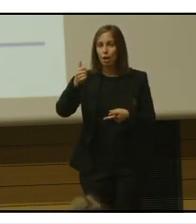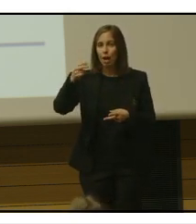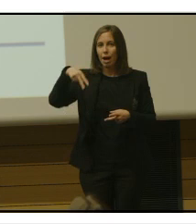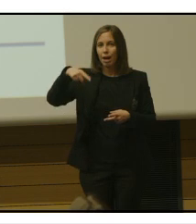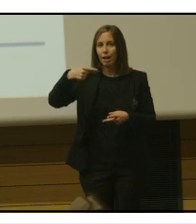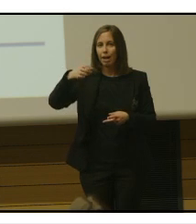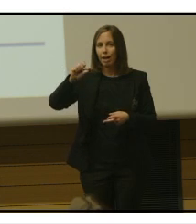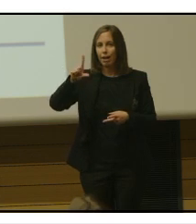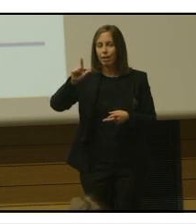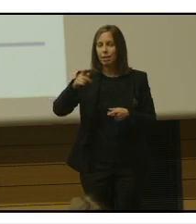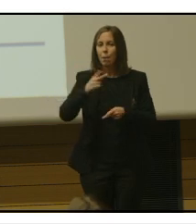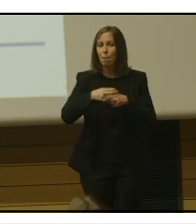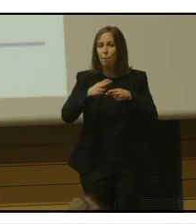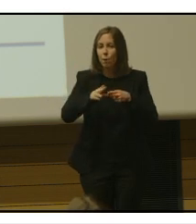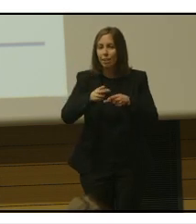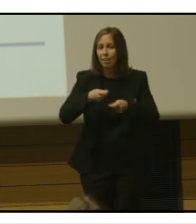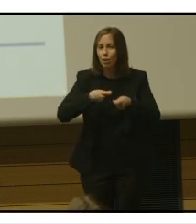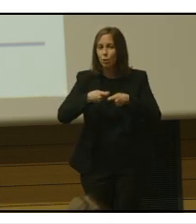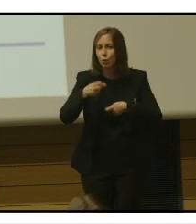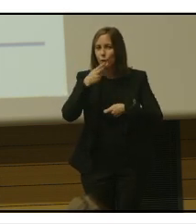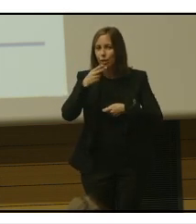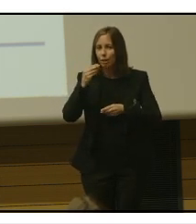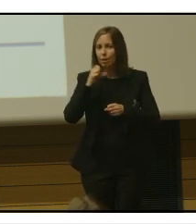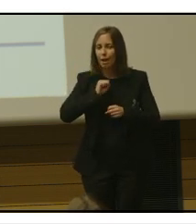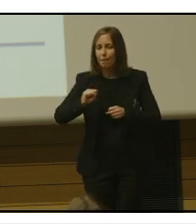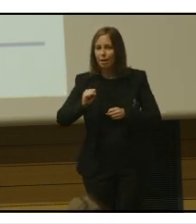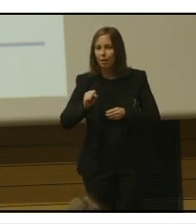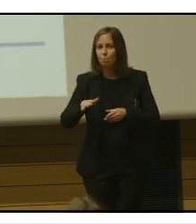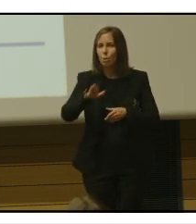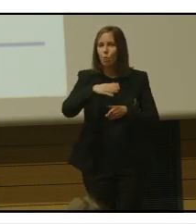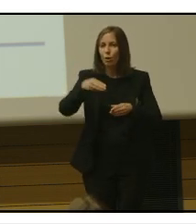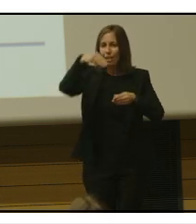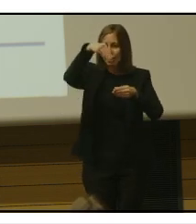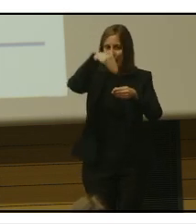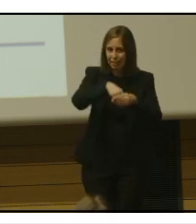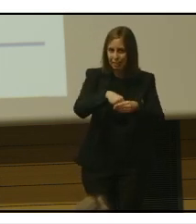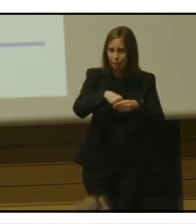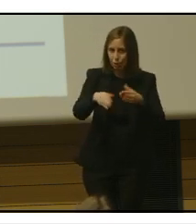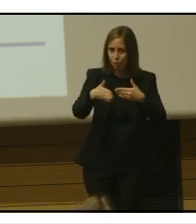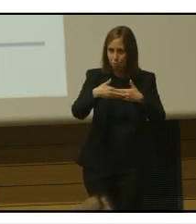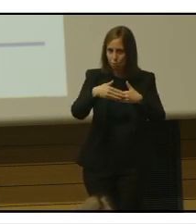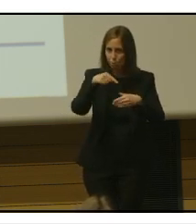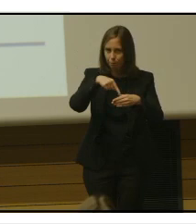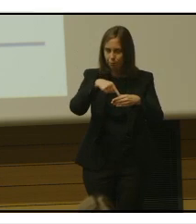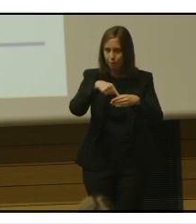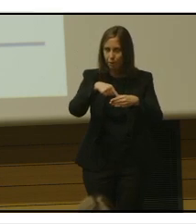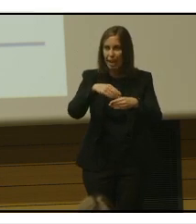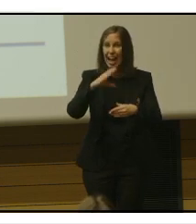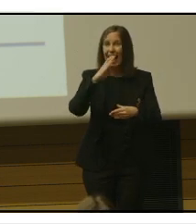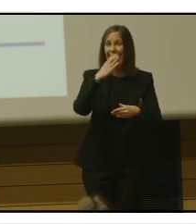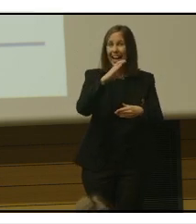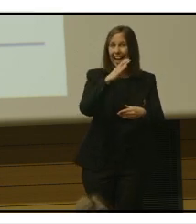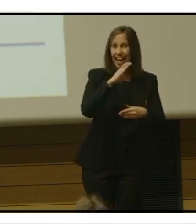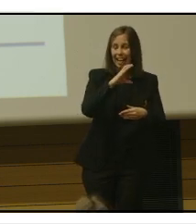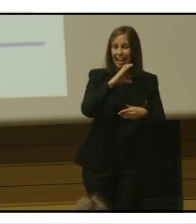políticas de control de tabaquismo en espacios interiores. California sigue siendo puntera en cuanto a la protección